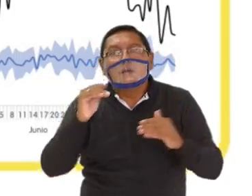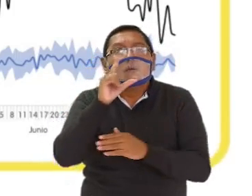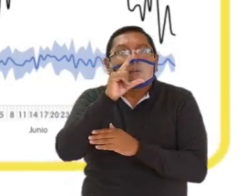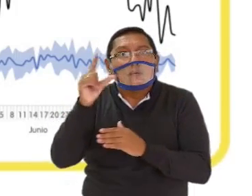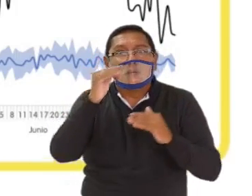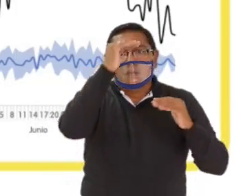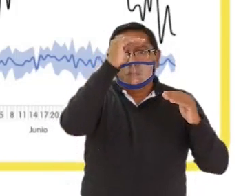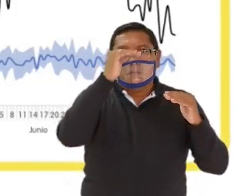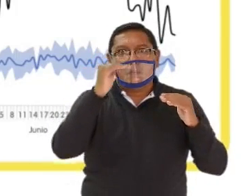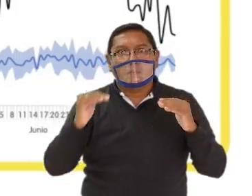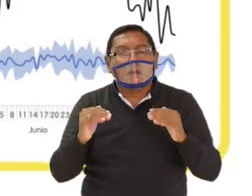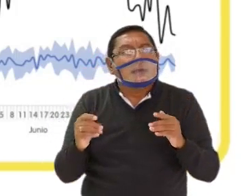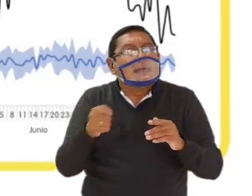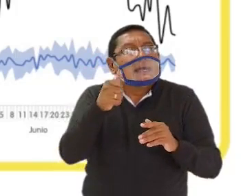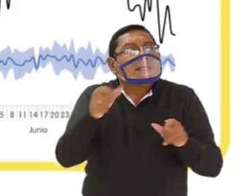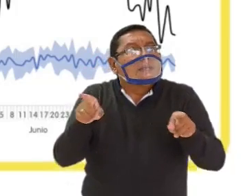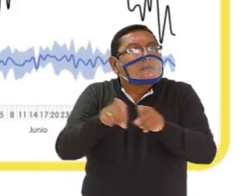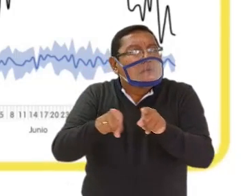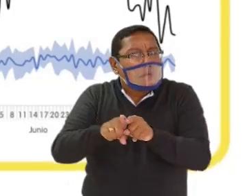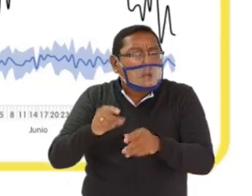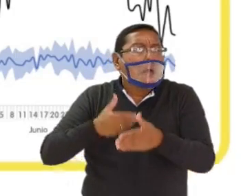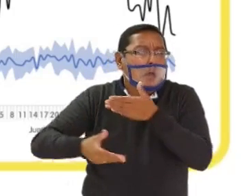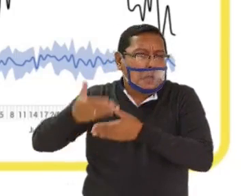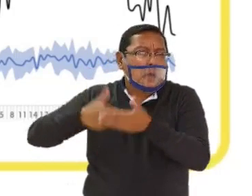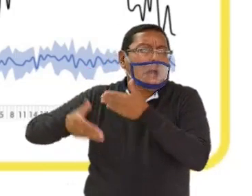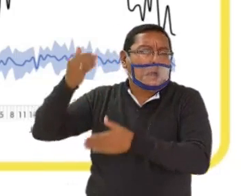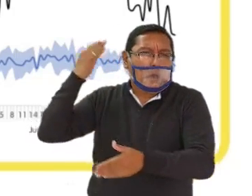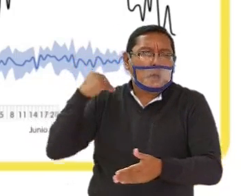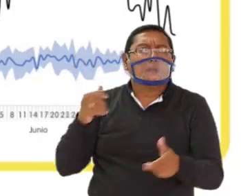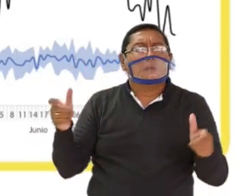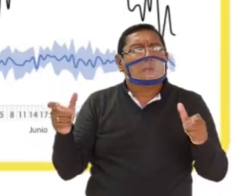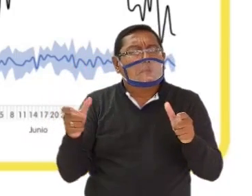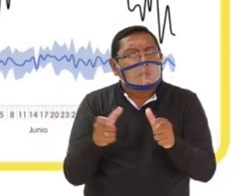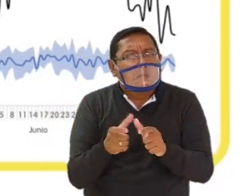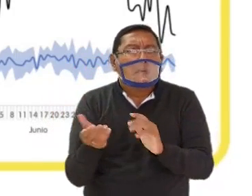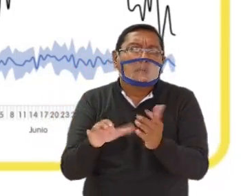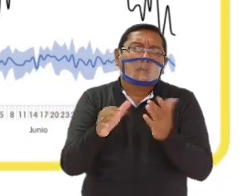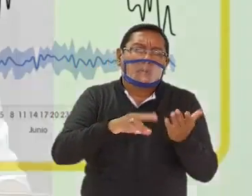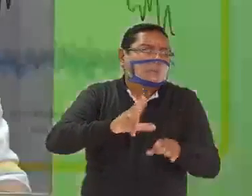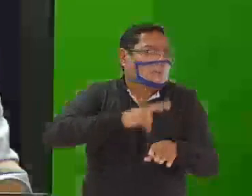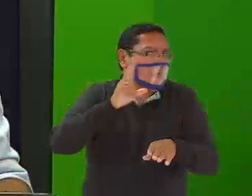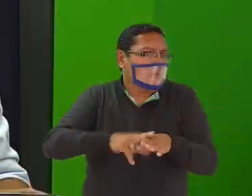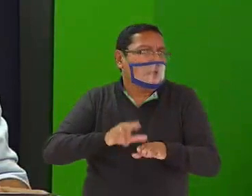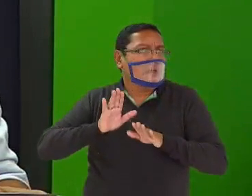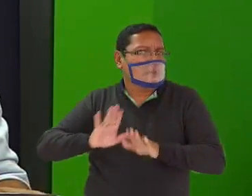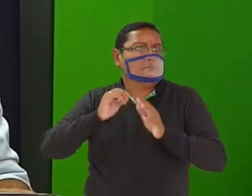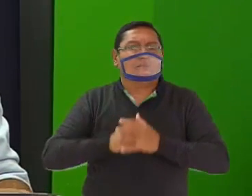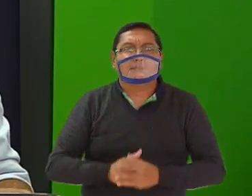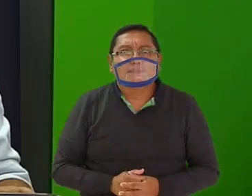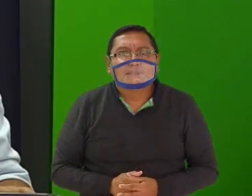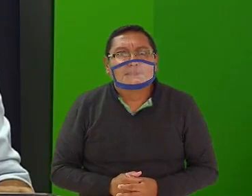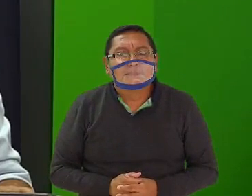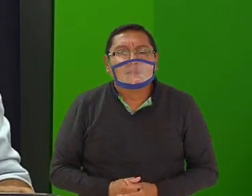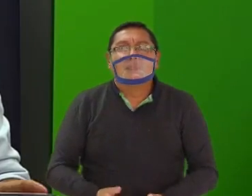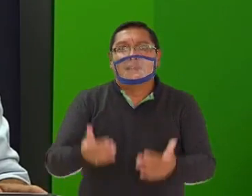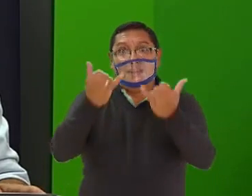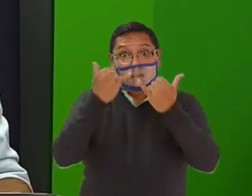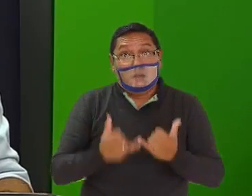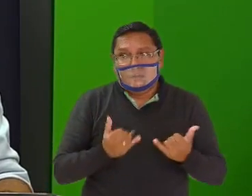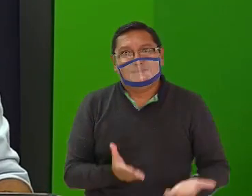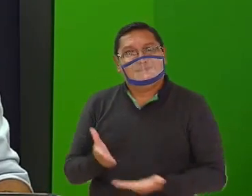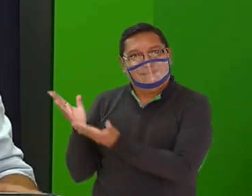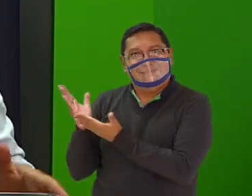vamos acercando ya a la mortalidad promedio que ha existido en Barranquilla por causas naturales. Y ahora quisiera darle la